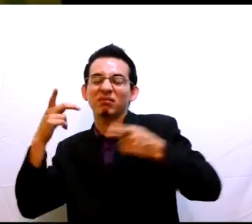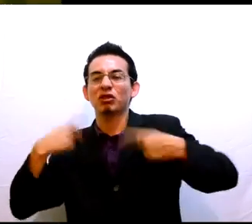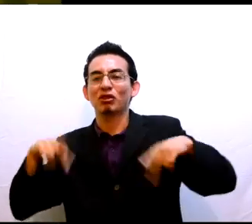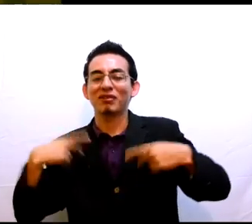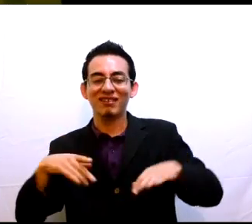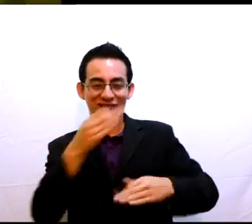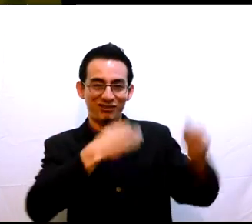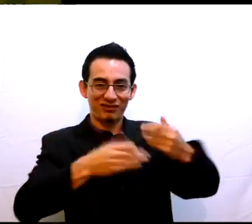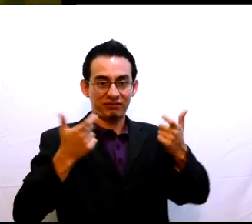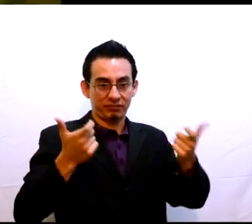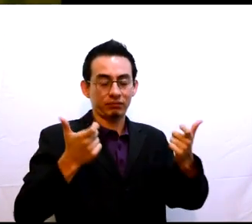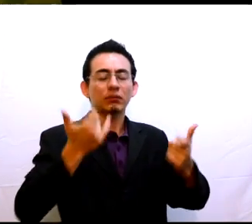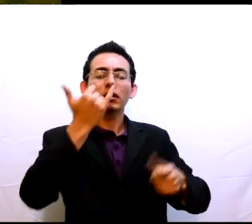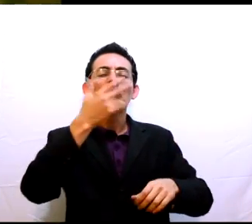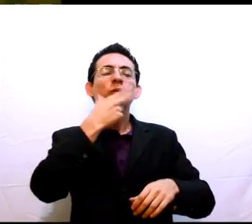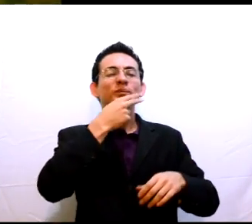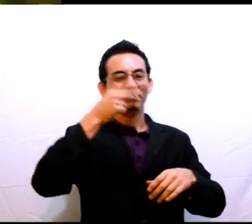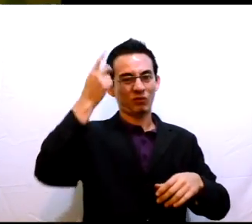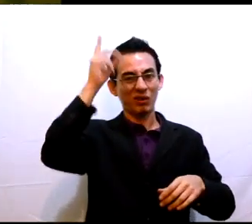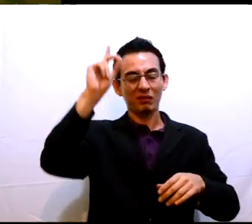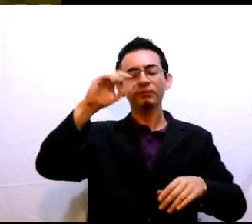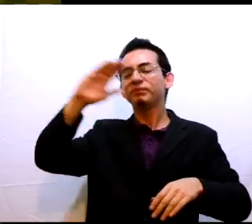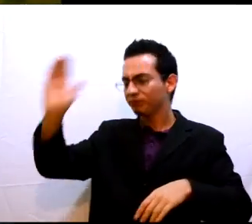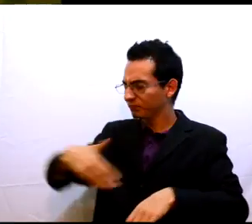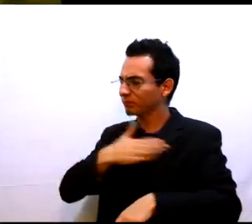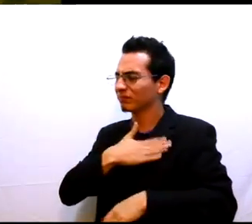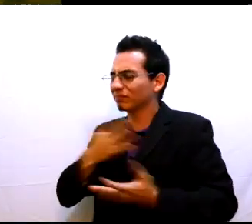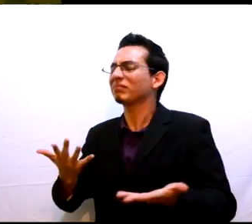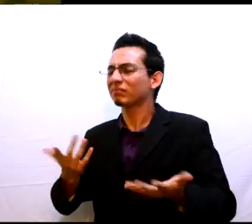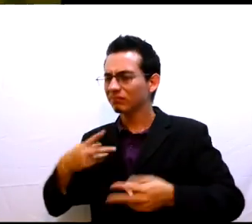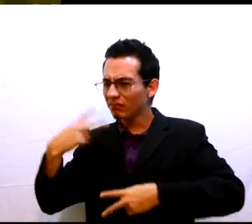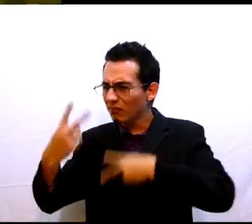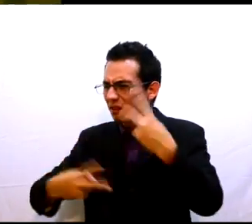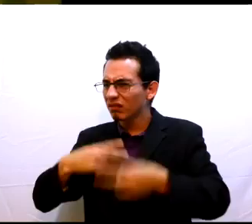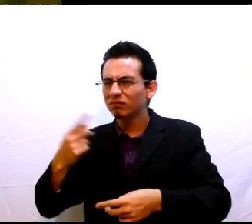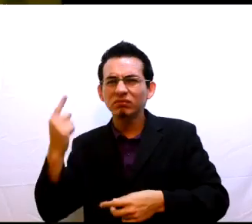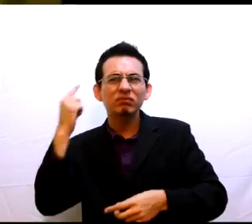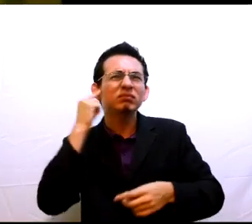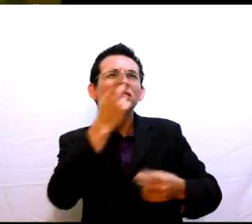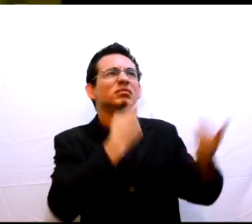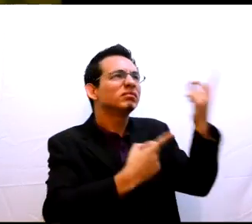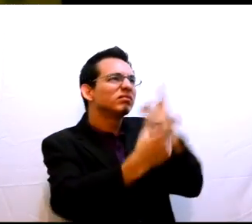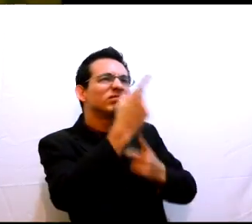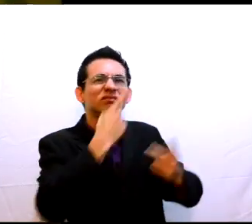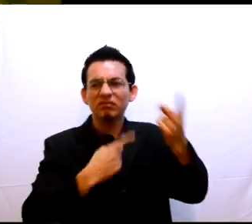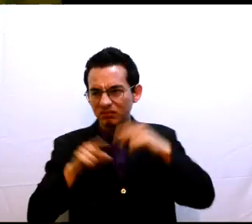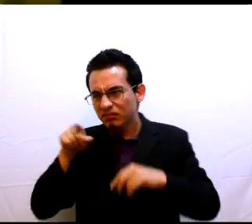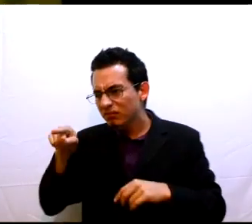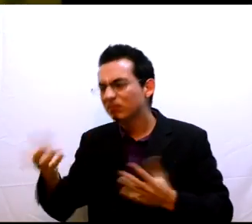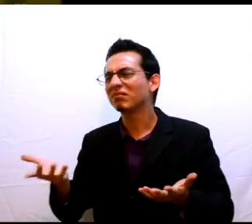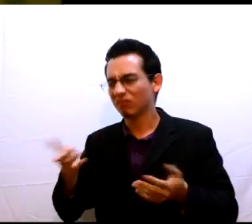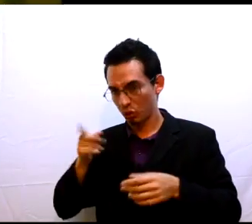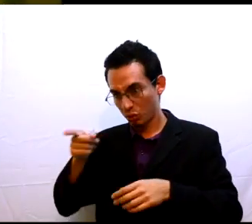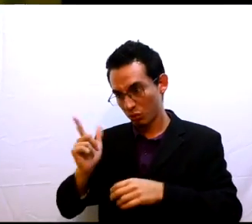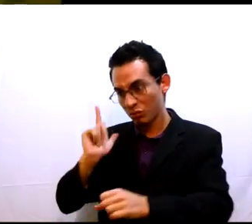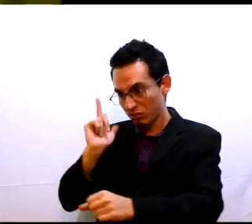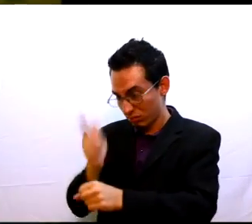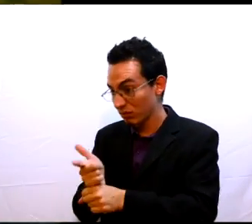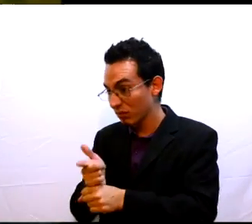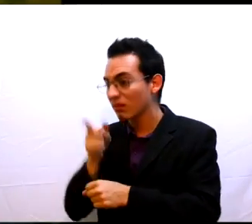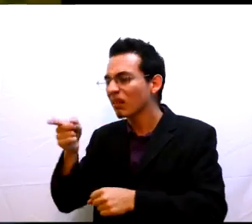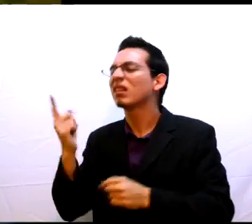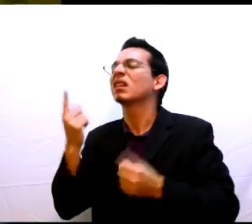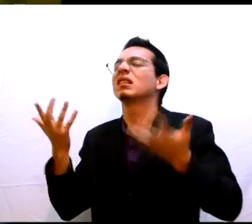entonces le llamó y le dijo qué es esto que oigo de ti da cuenta de tu mayordomía